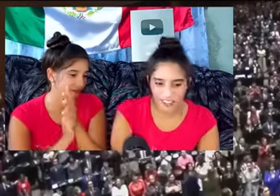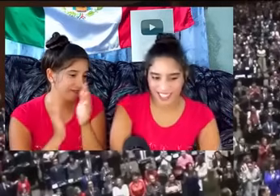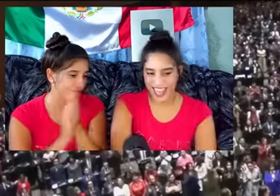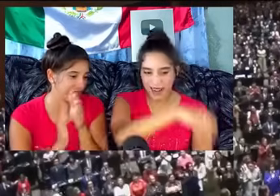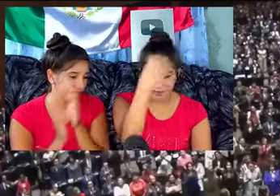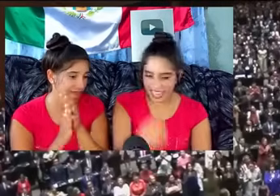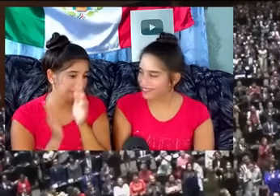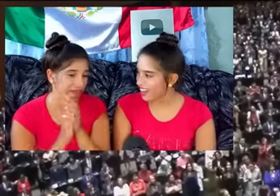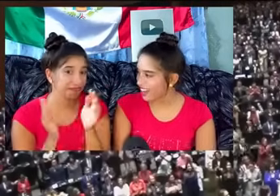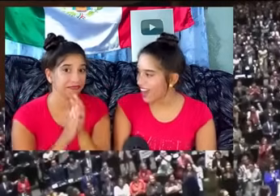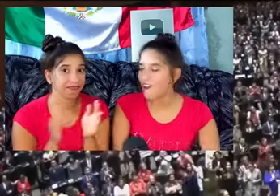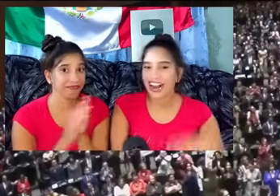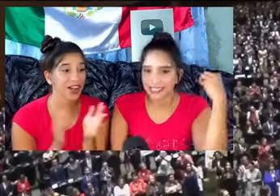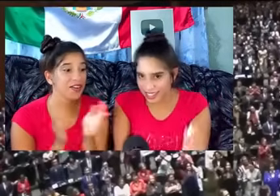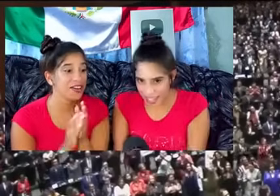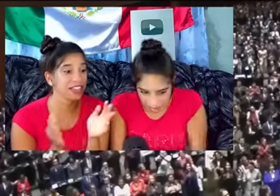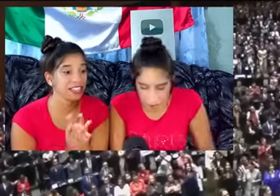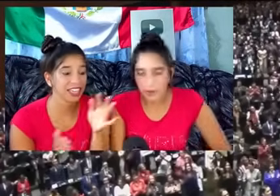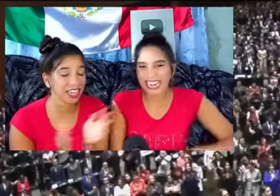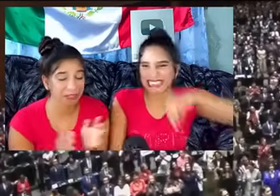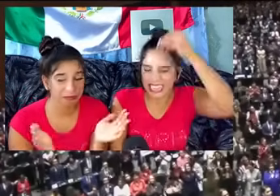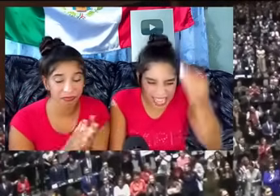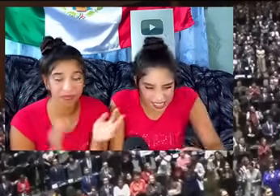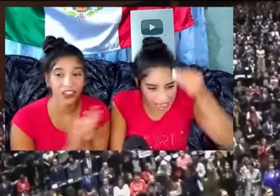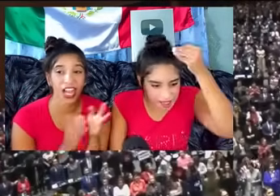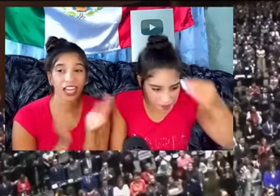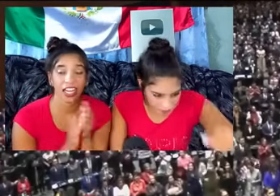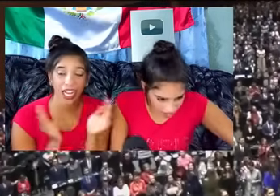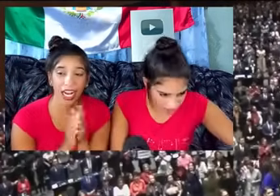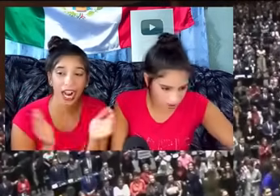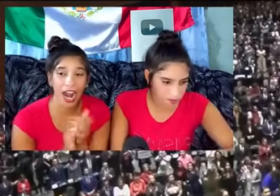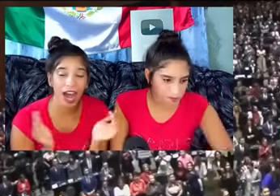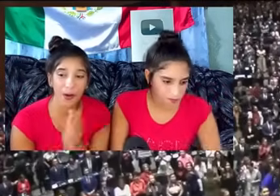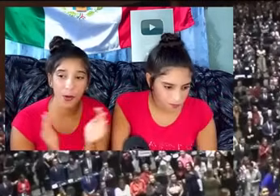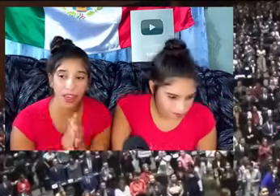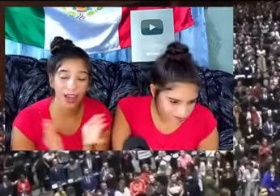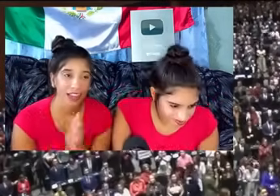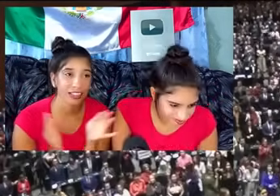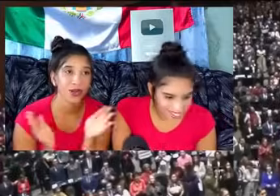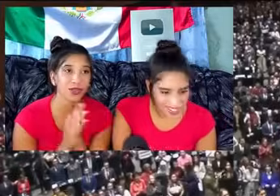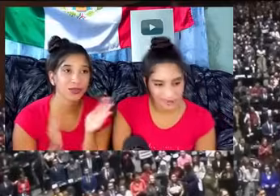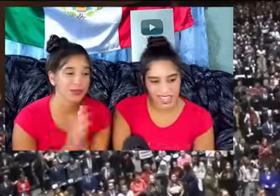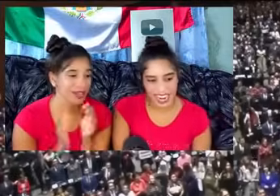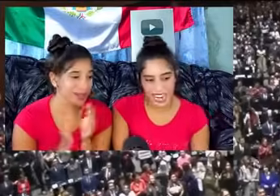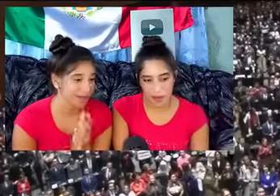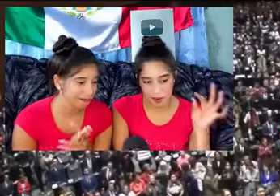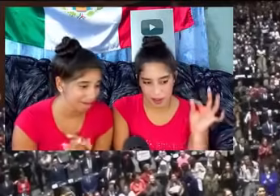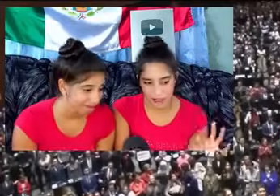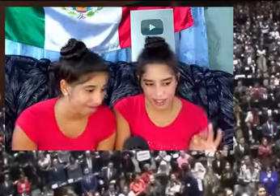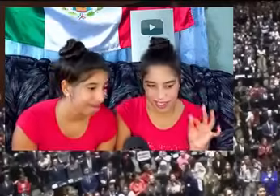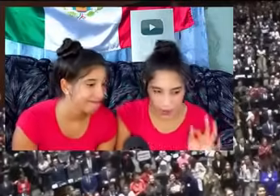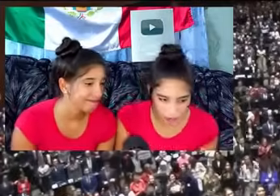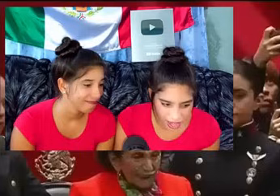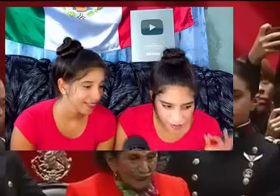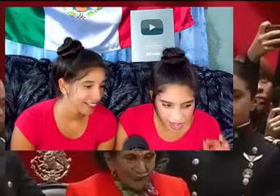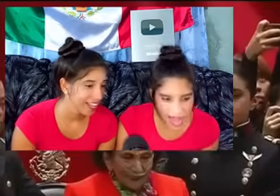Ya oficialmente, ahora sí, presidenta de México, Claudia, Dios mío. Mire, y el que primero